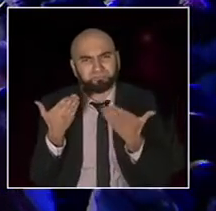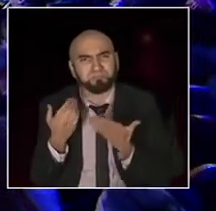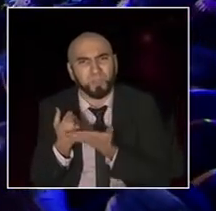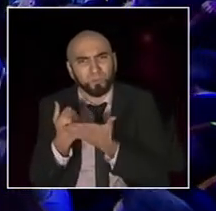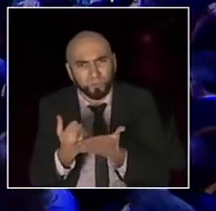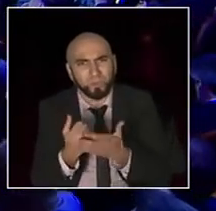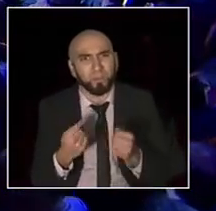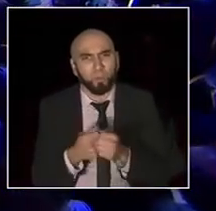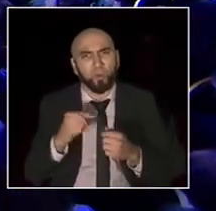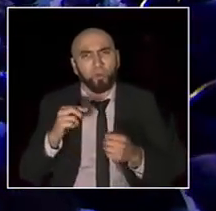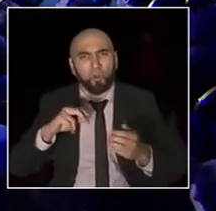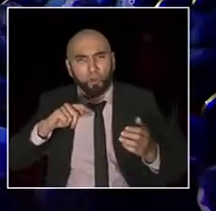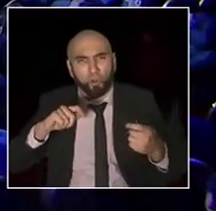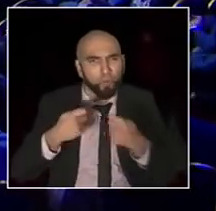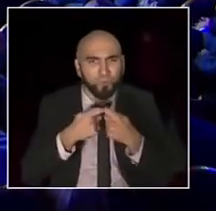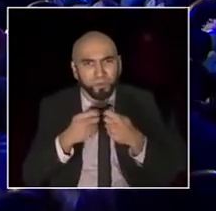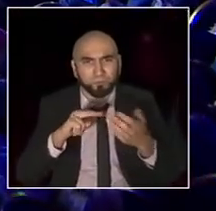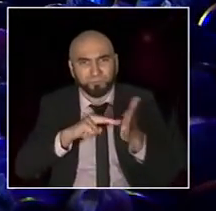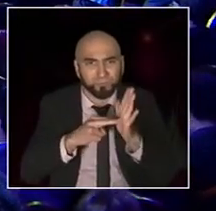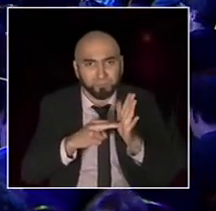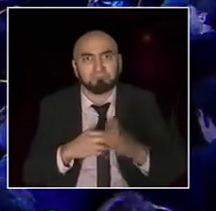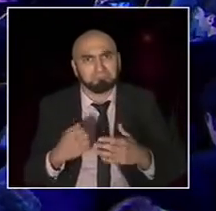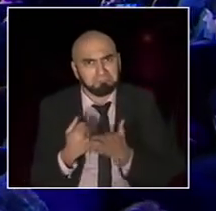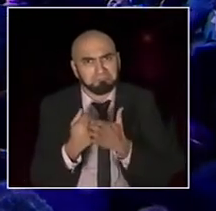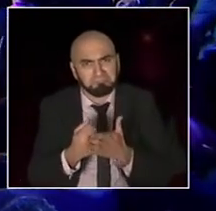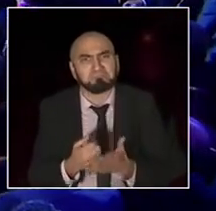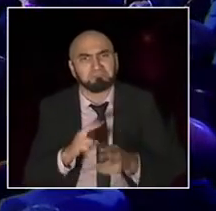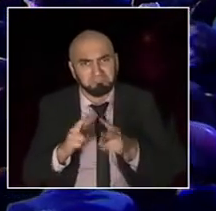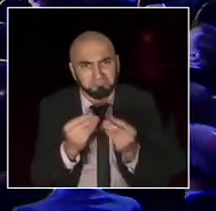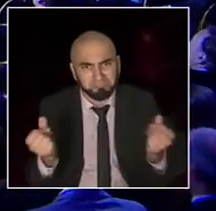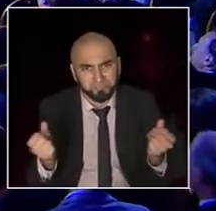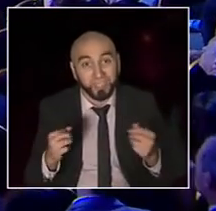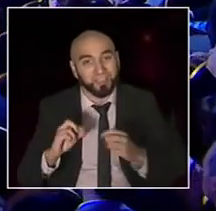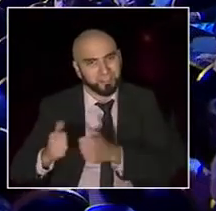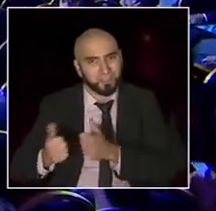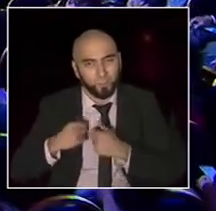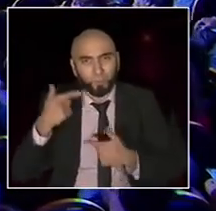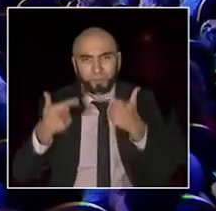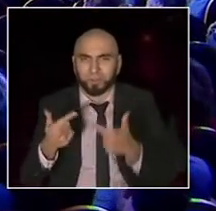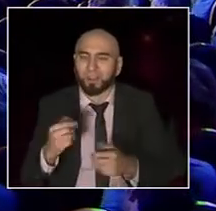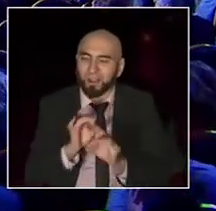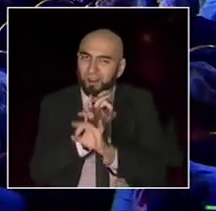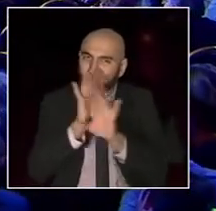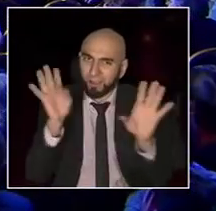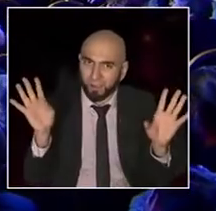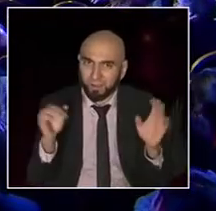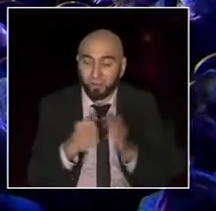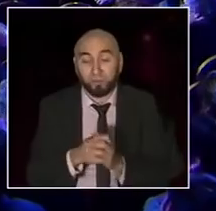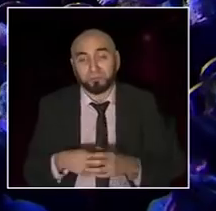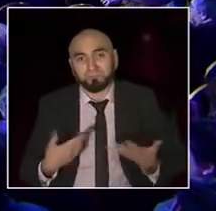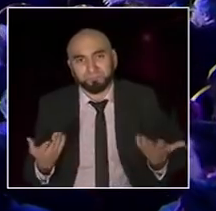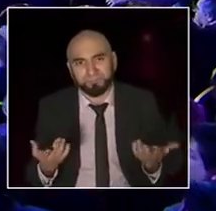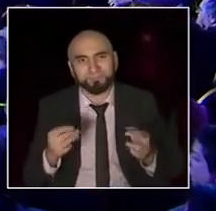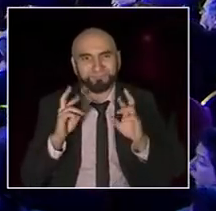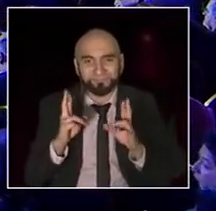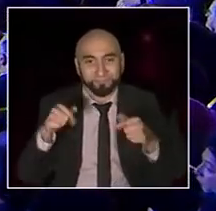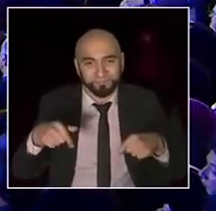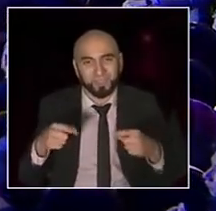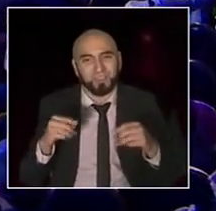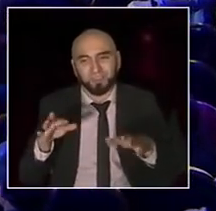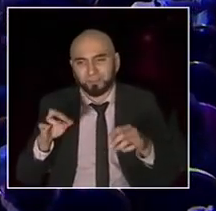conflictos. El desafío para la política es claro. Por eso valoramos especialmente que este evento se desarrolle en estos salones